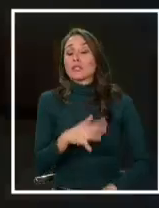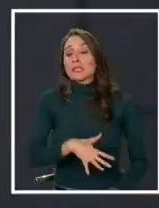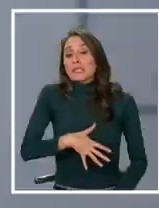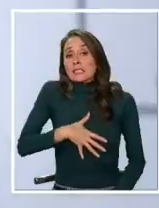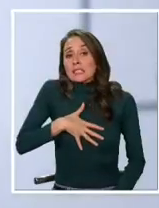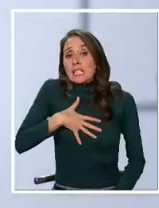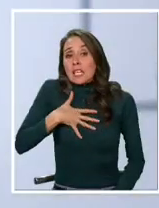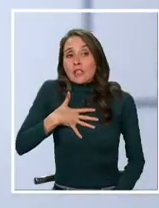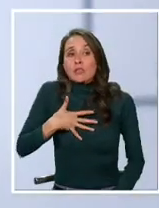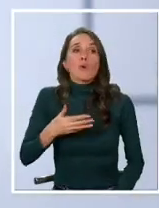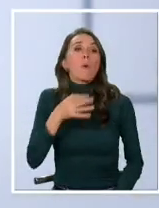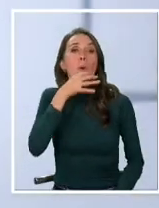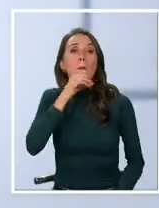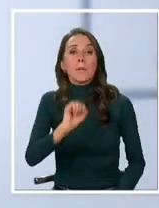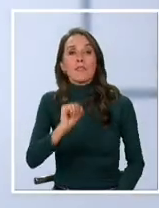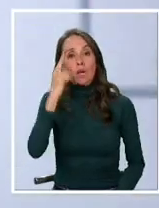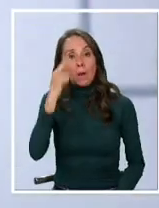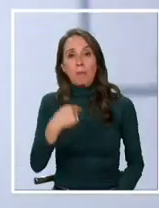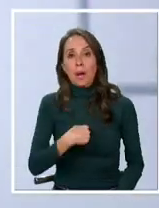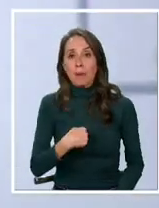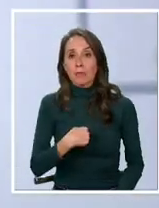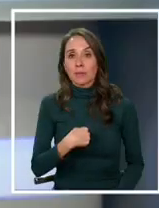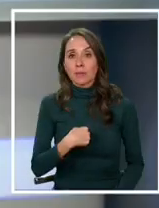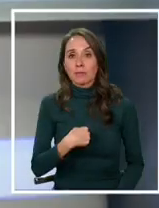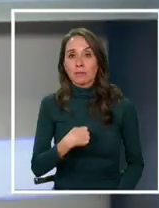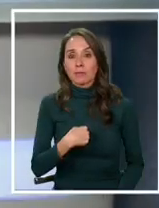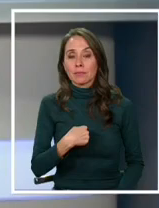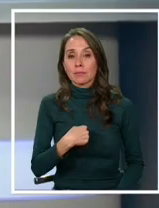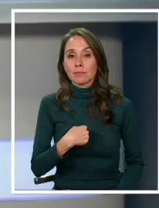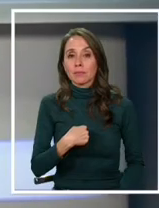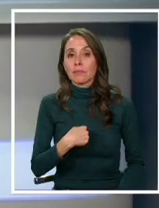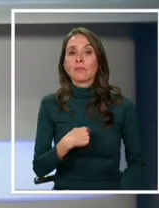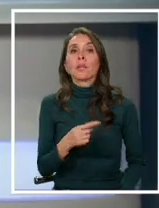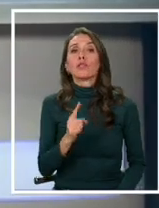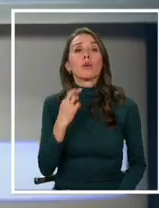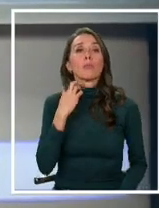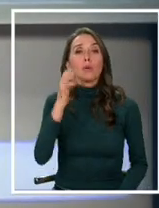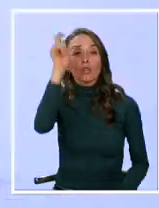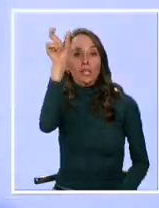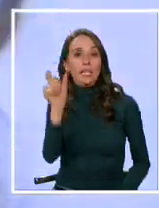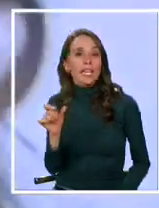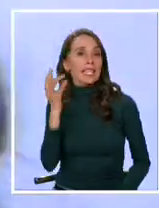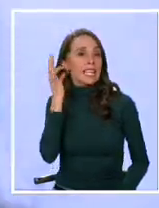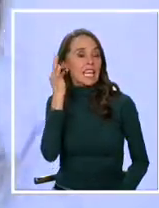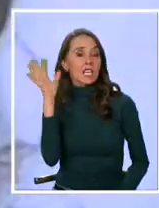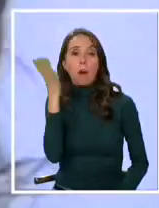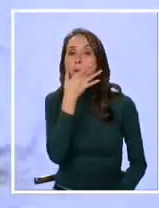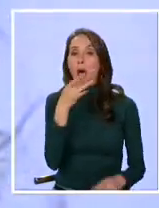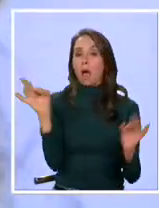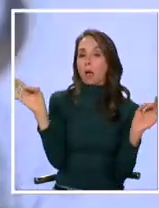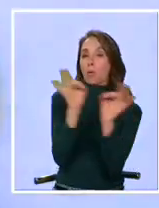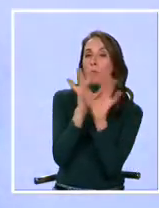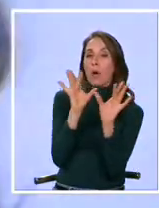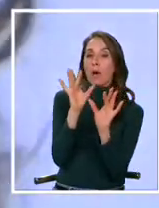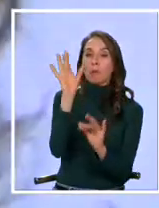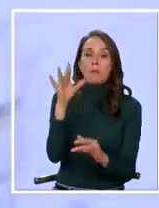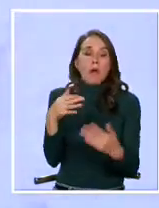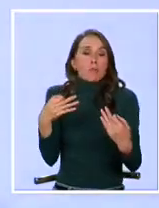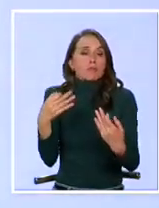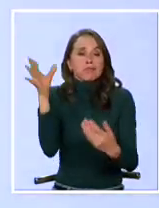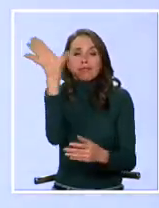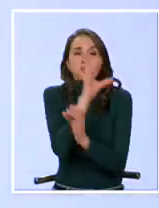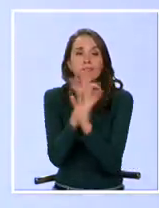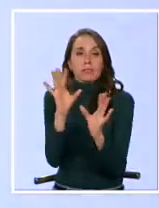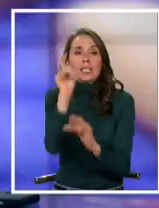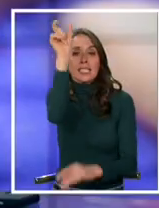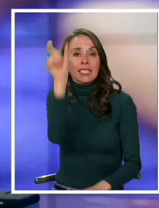que ha sido un privilegio para mí no porque fuera la más la más estupenda la más regia sino que